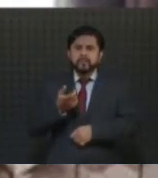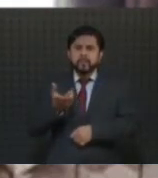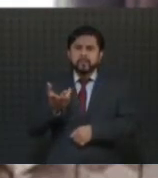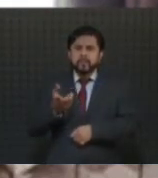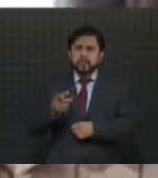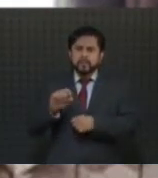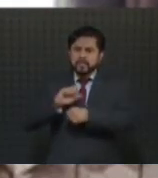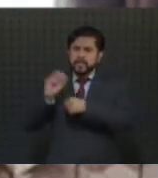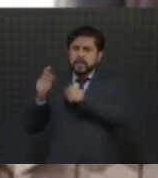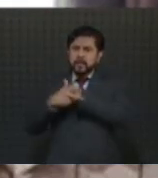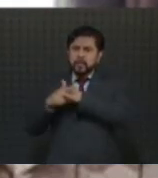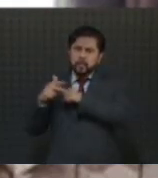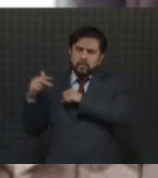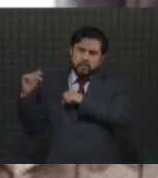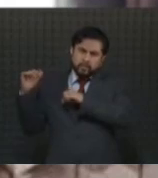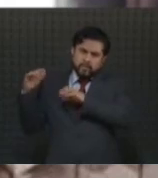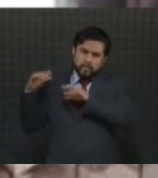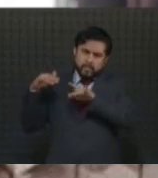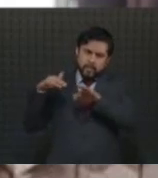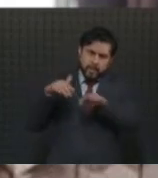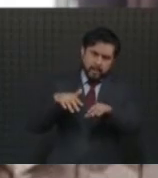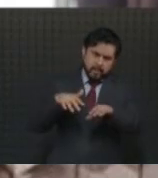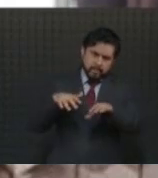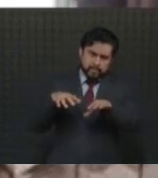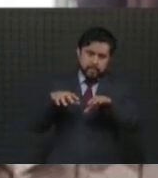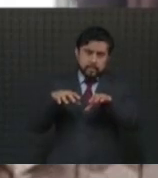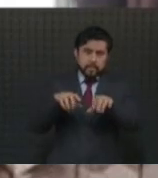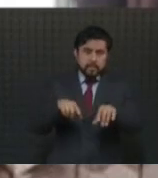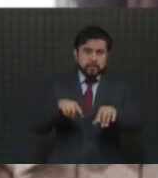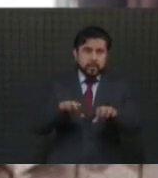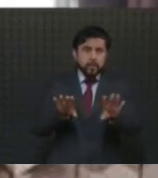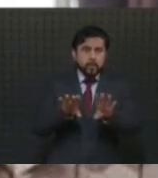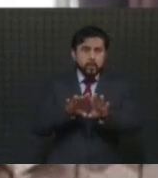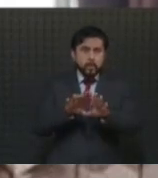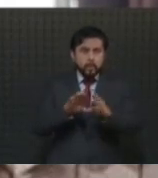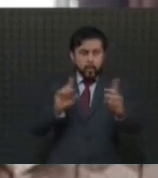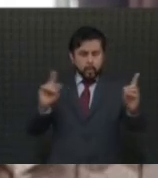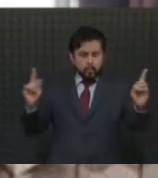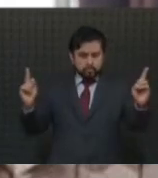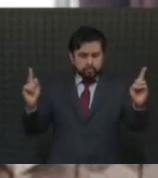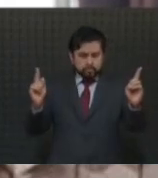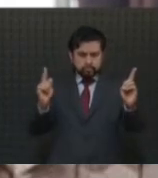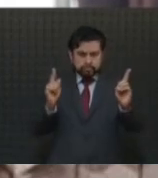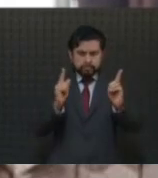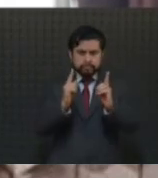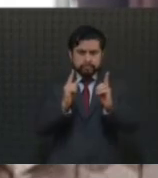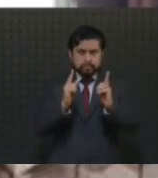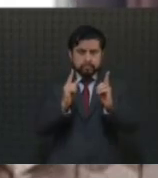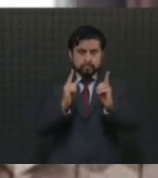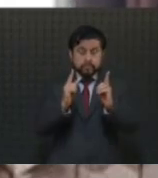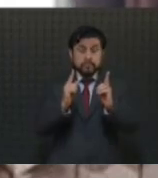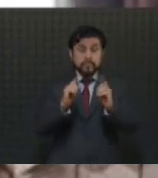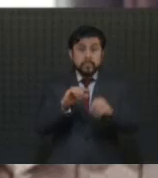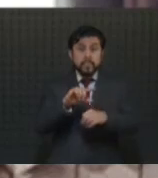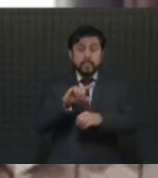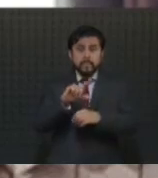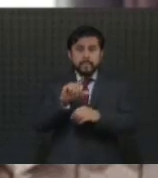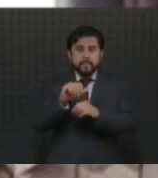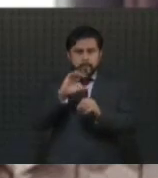encuentro entre dos lugares y después se vino la conquista.